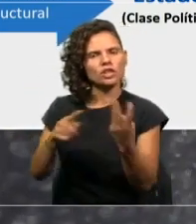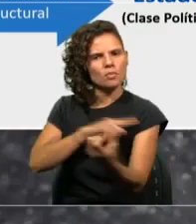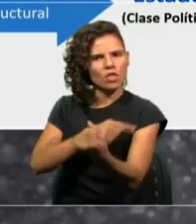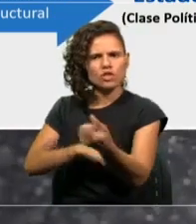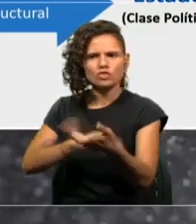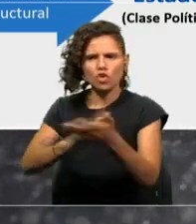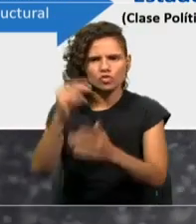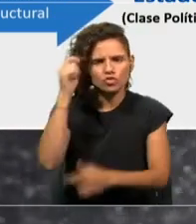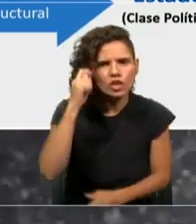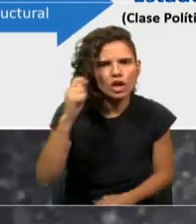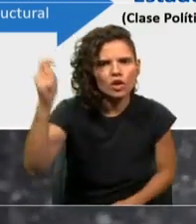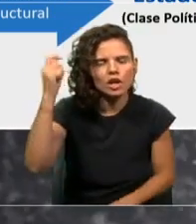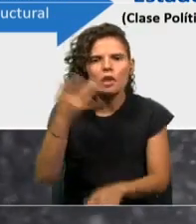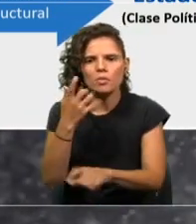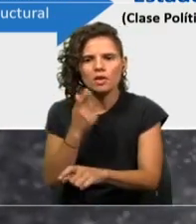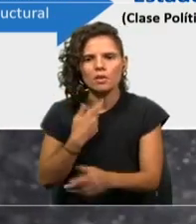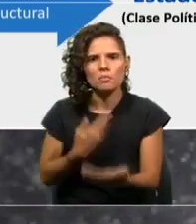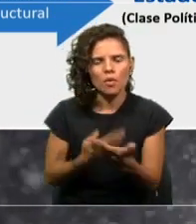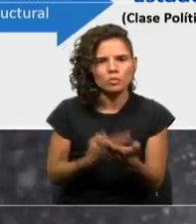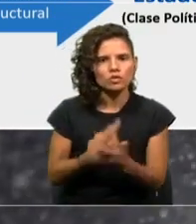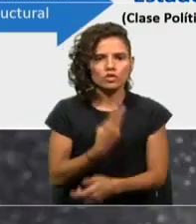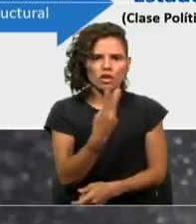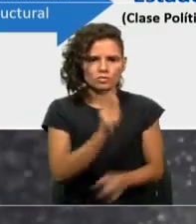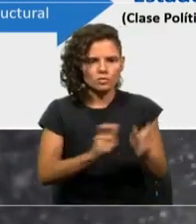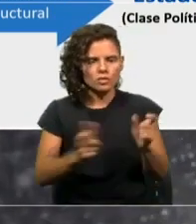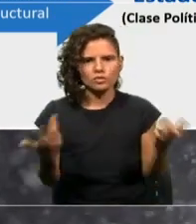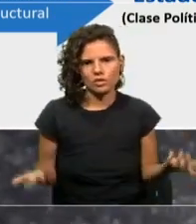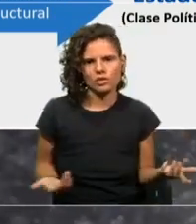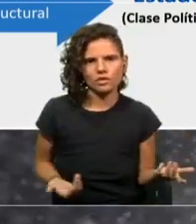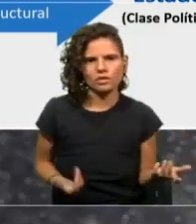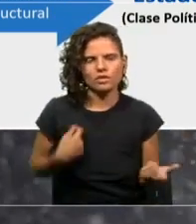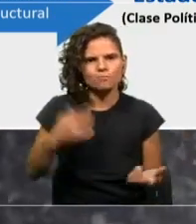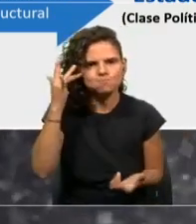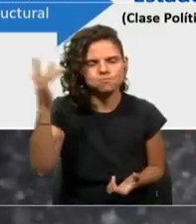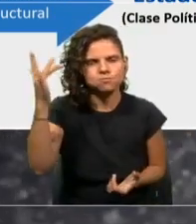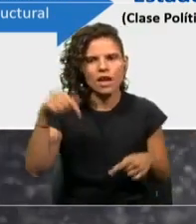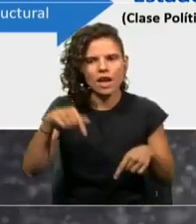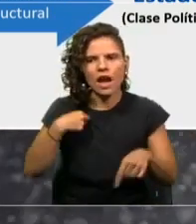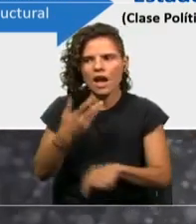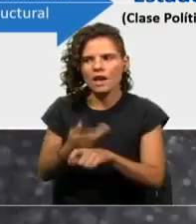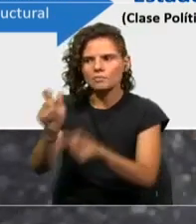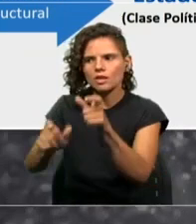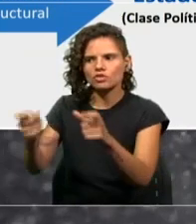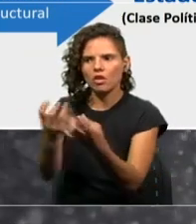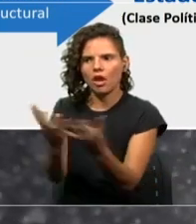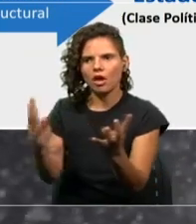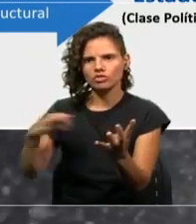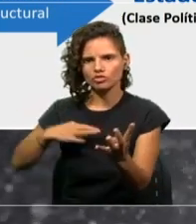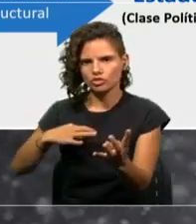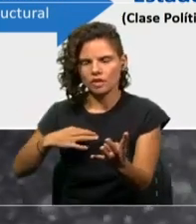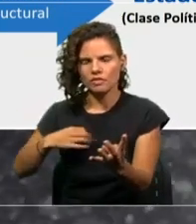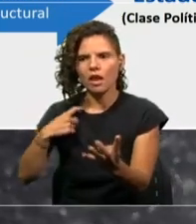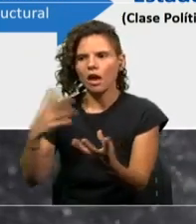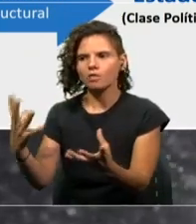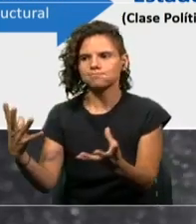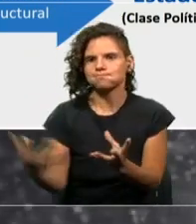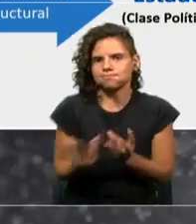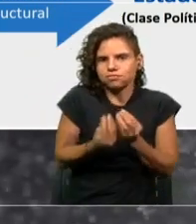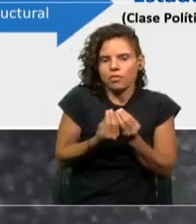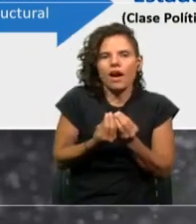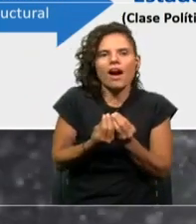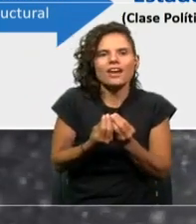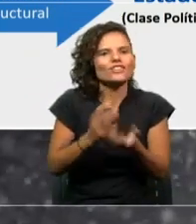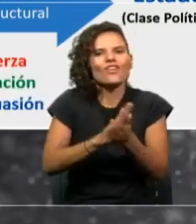fue una teoría, ya que propusieron estos pensadores. Y el movimiento popular se unieron con ellos y cambió la estructura social.